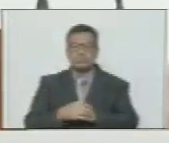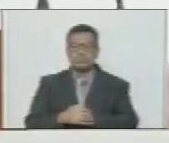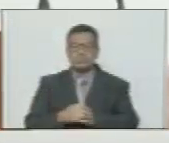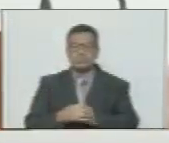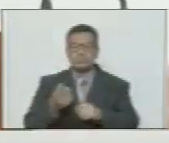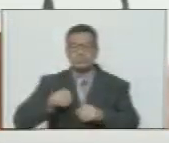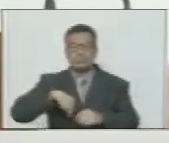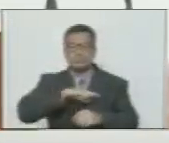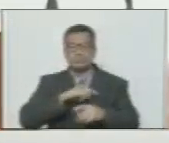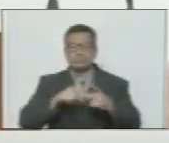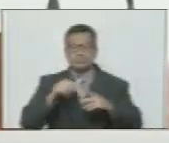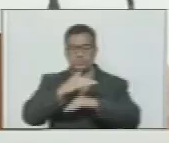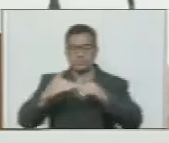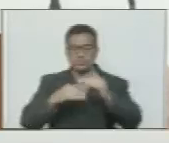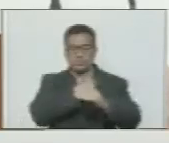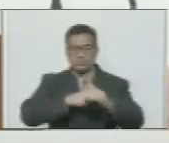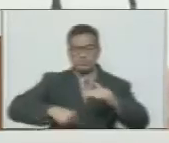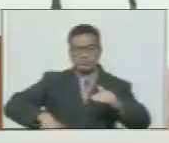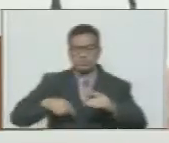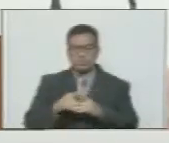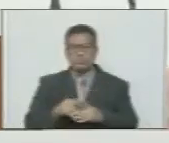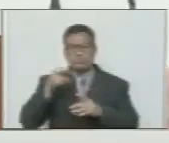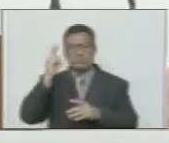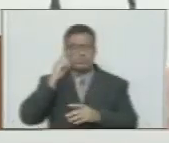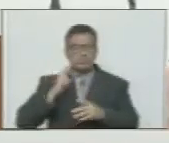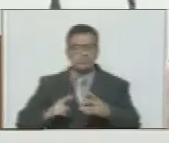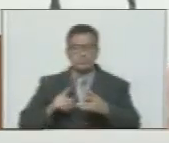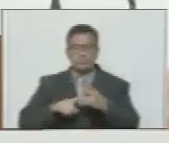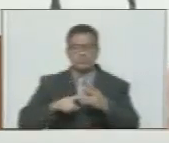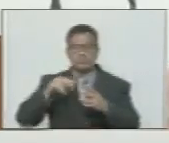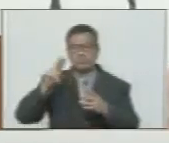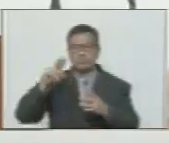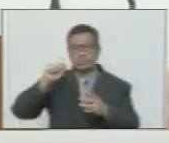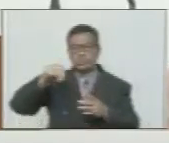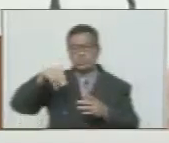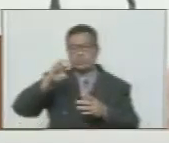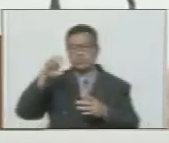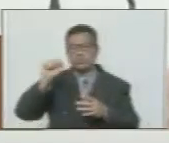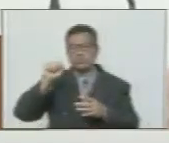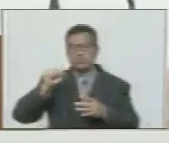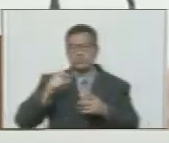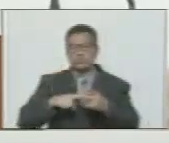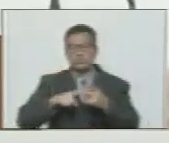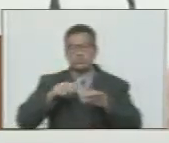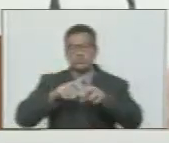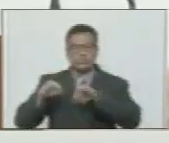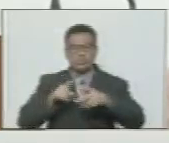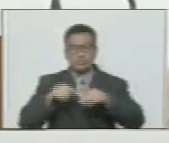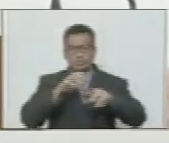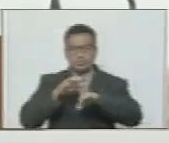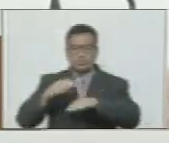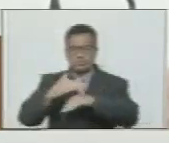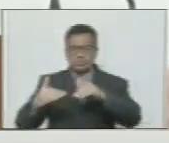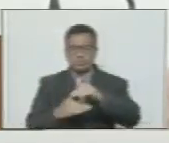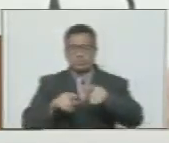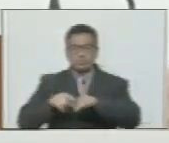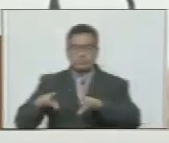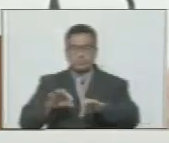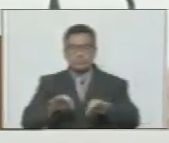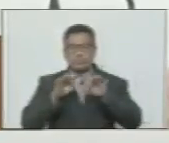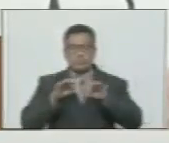Jorge Rodríguez, a nuestras ciudadanas vicepresidenta, Iri Varela, Vanessa Montero, a la secretaria,